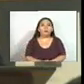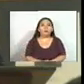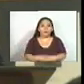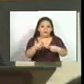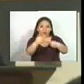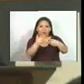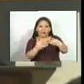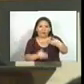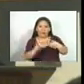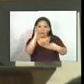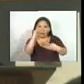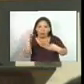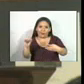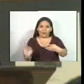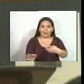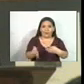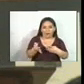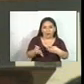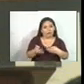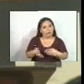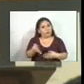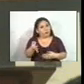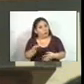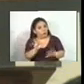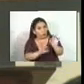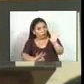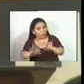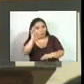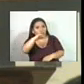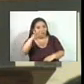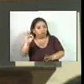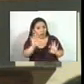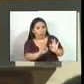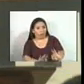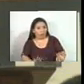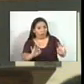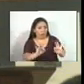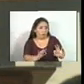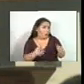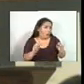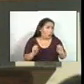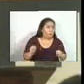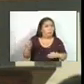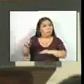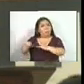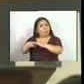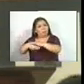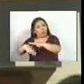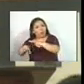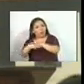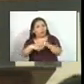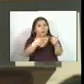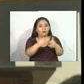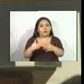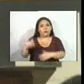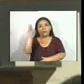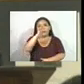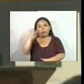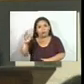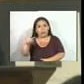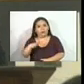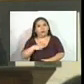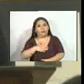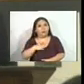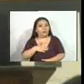y Francia 5 centavos incluso países que tienen infraestructura mucho más básica que los diferentes países que simplemente tienen